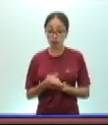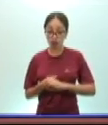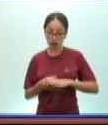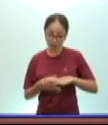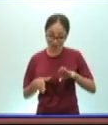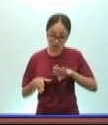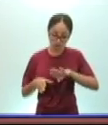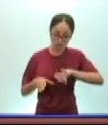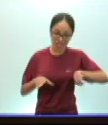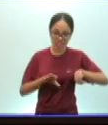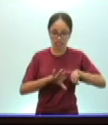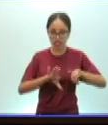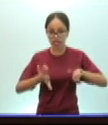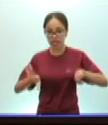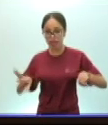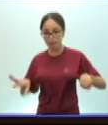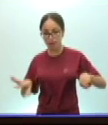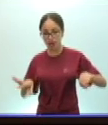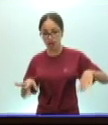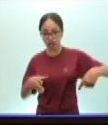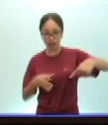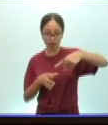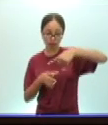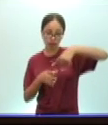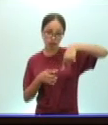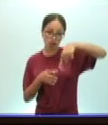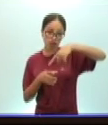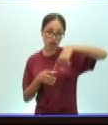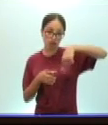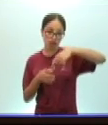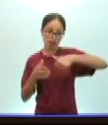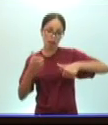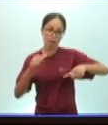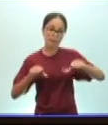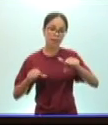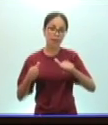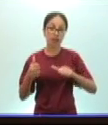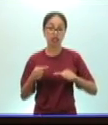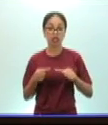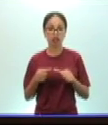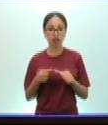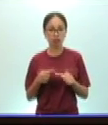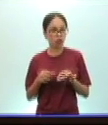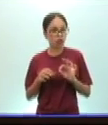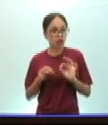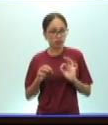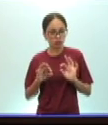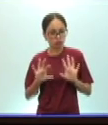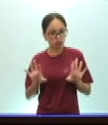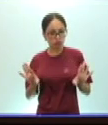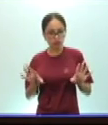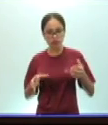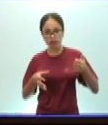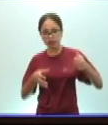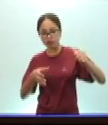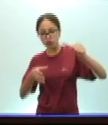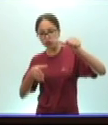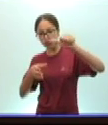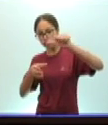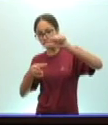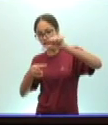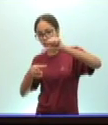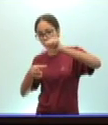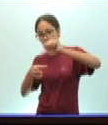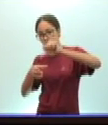separar esta mezcla de agua y poliespuma. Simplemente vertemos en el embudo que ya tiene colocado el papel